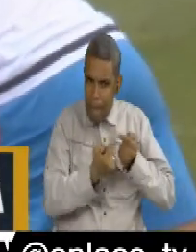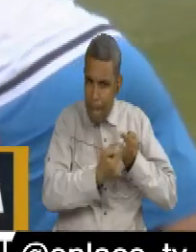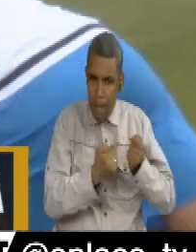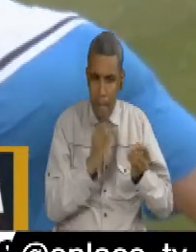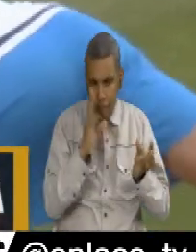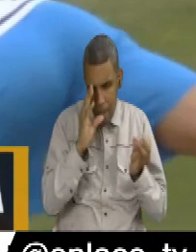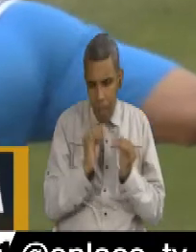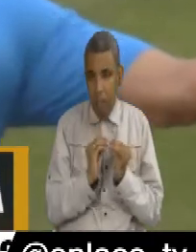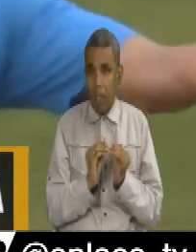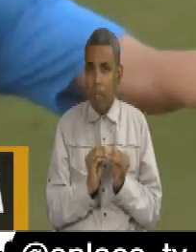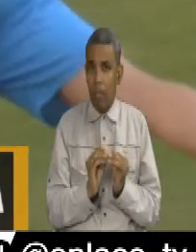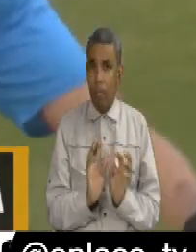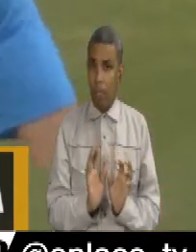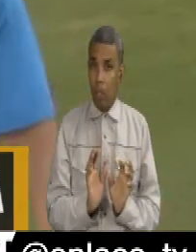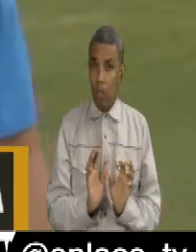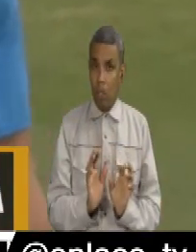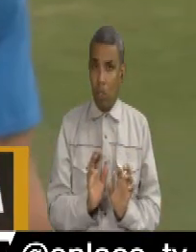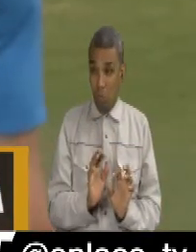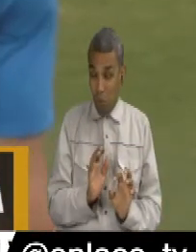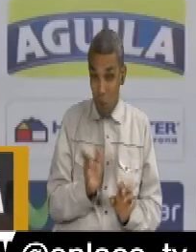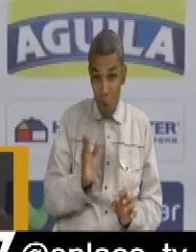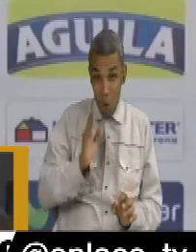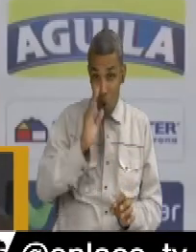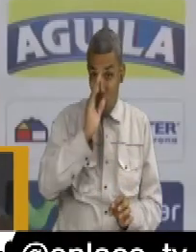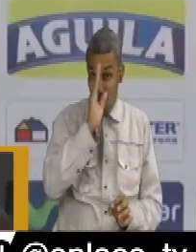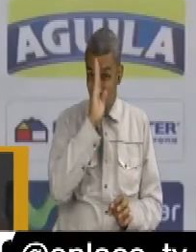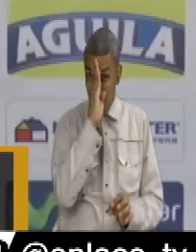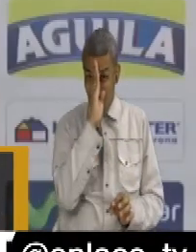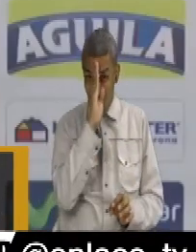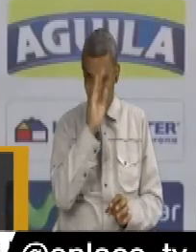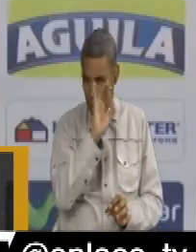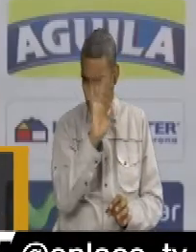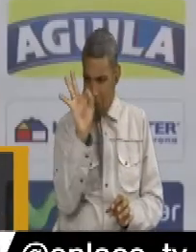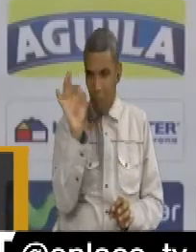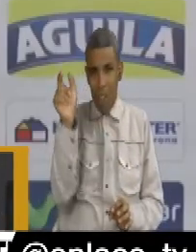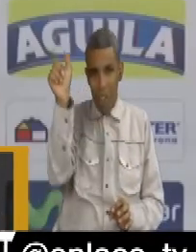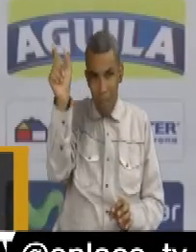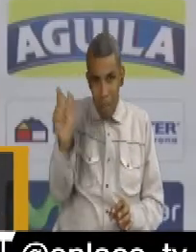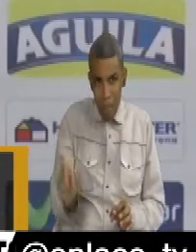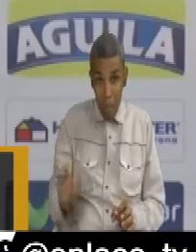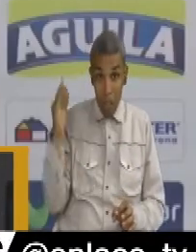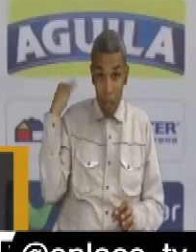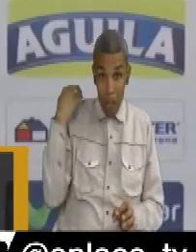un jugador excepcional. Hay pocos jugadores como James en el mundo